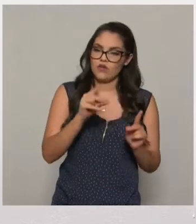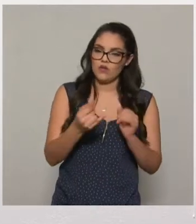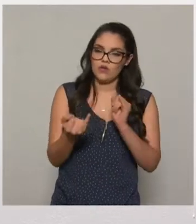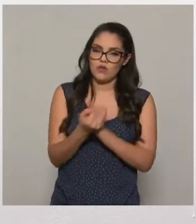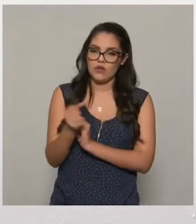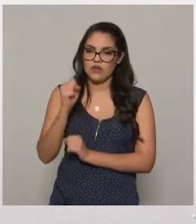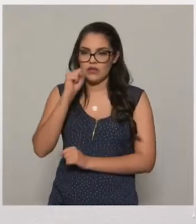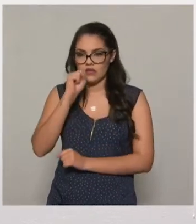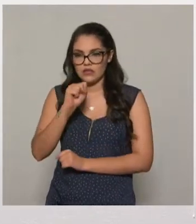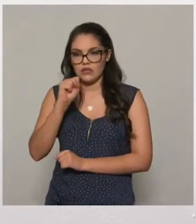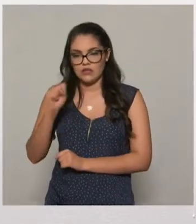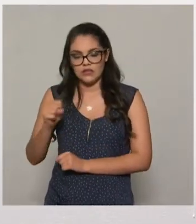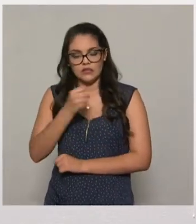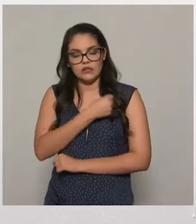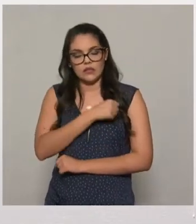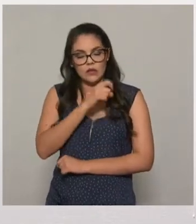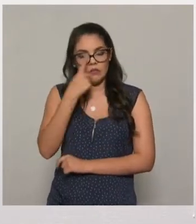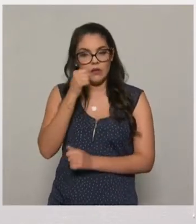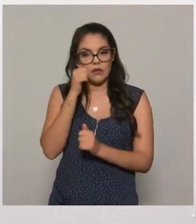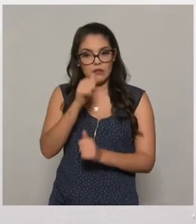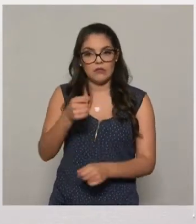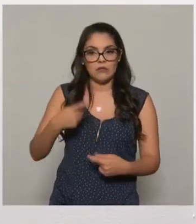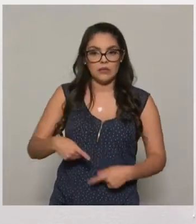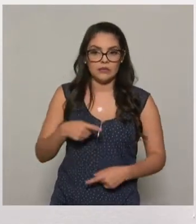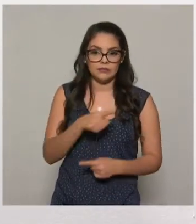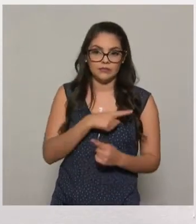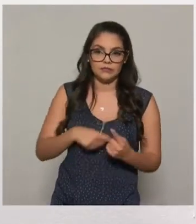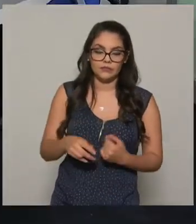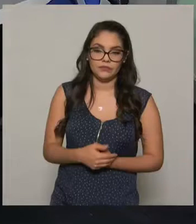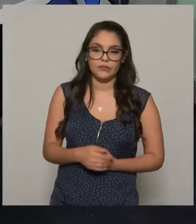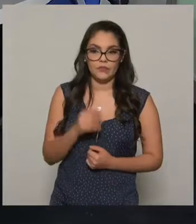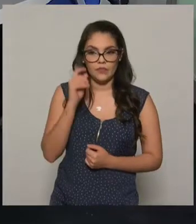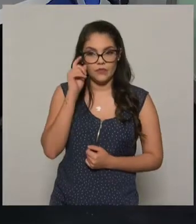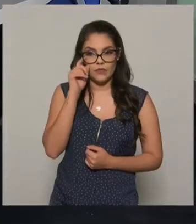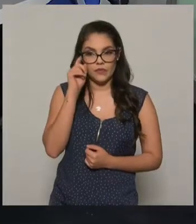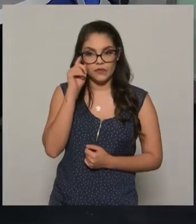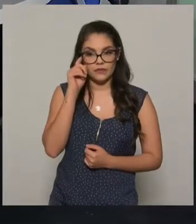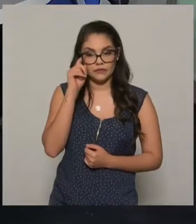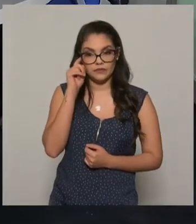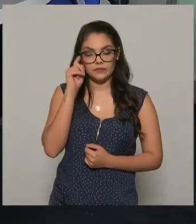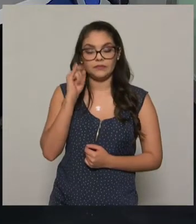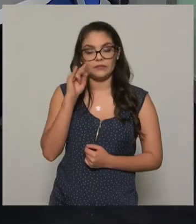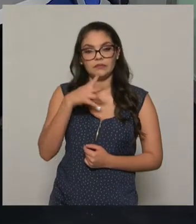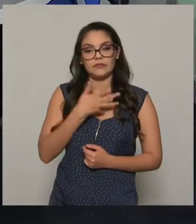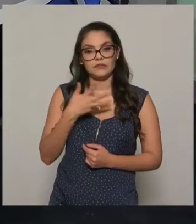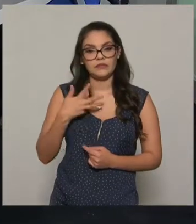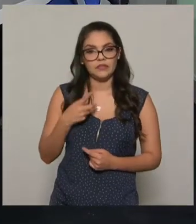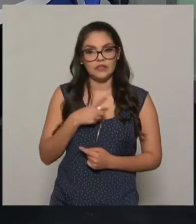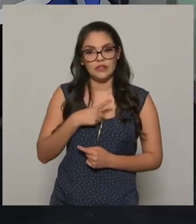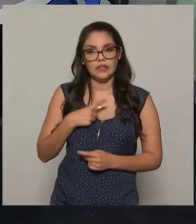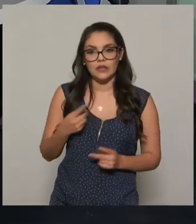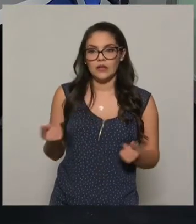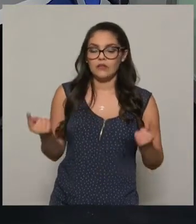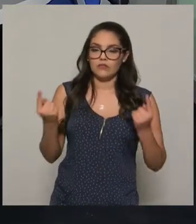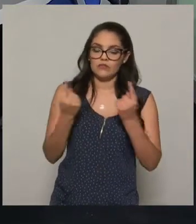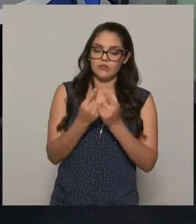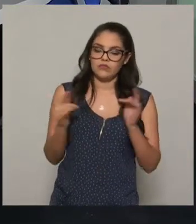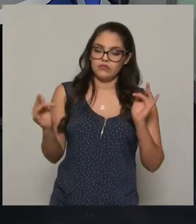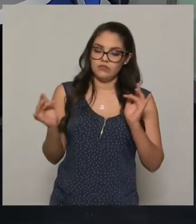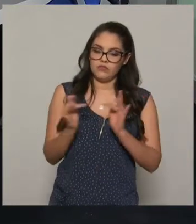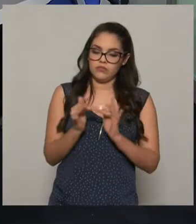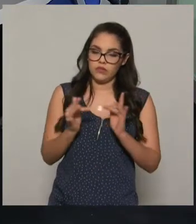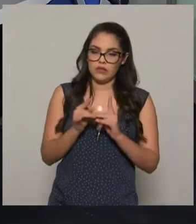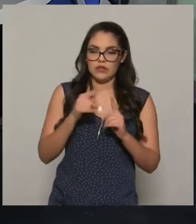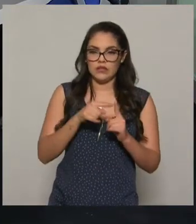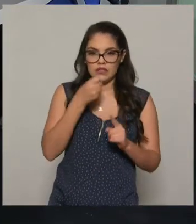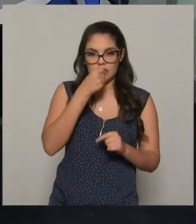Secretaría de Salud para la atención de estos pacientes. Sí, totalmente. Yo creo que si no hay sinergia en este sentido, Ernesto, tú como periodista lo sabes, si no hay sinergia entre la Secretaría de